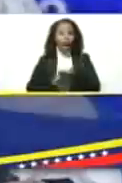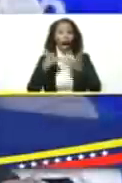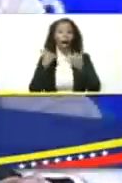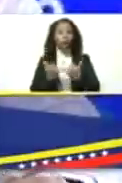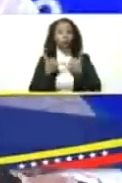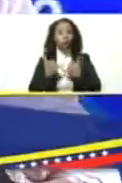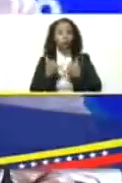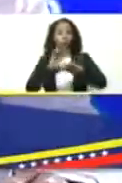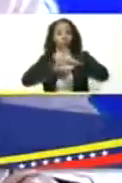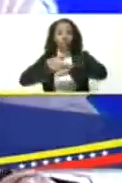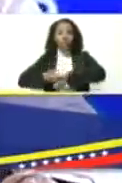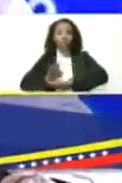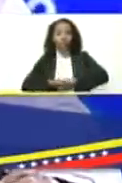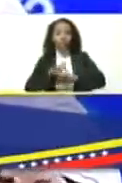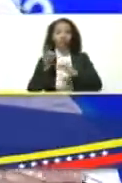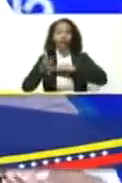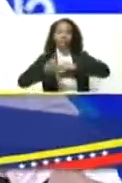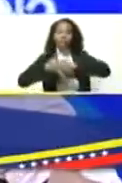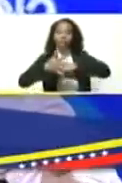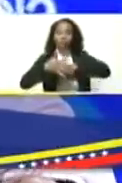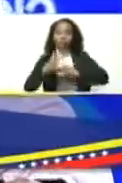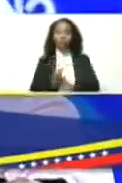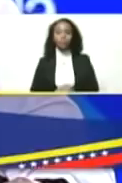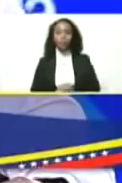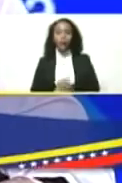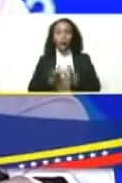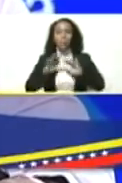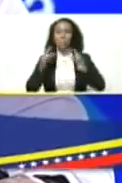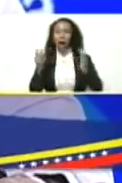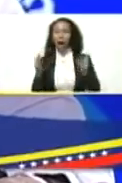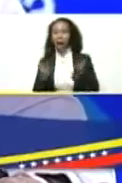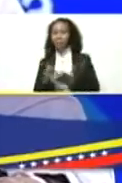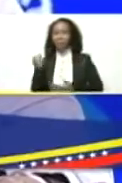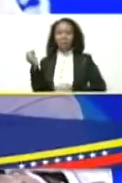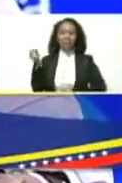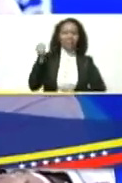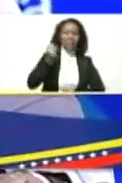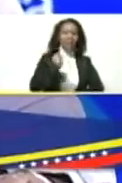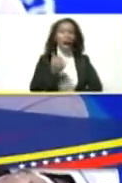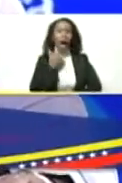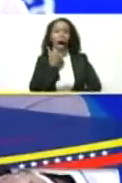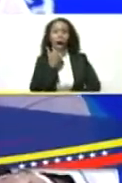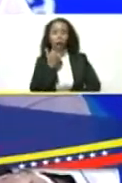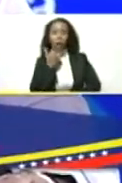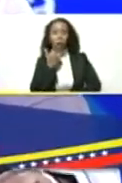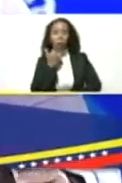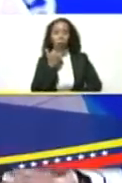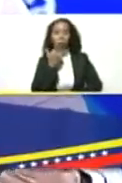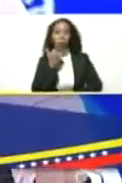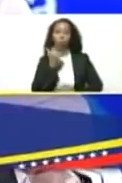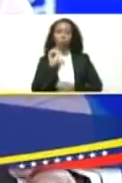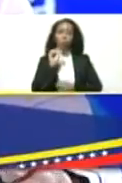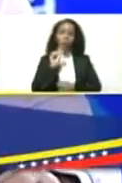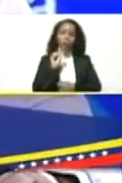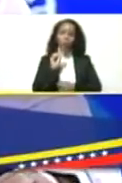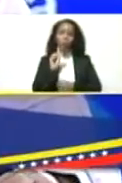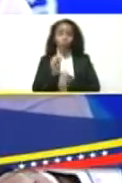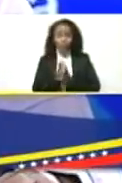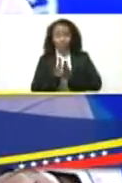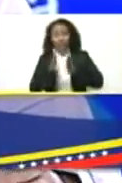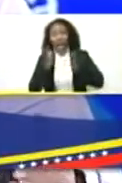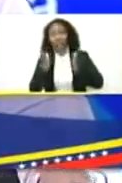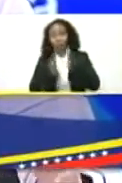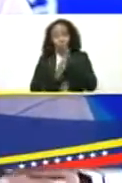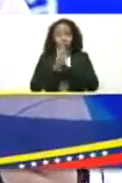con el auge de la tecnología. La pandemia trajo como consecuencia grandes emprendimientos